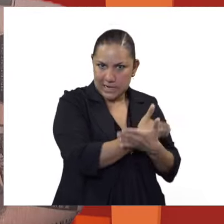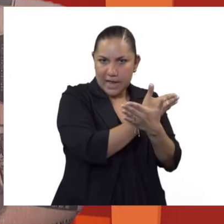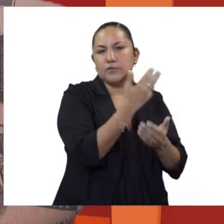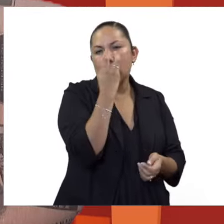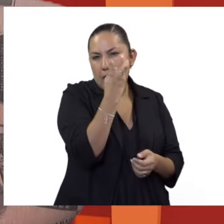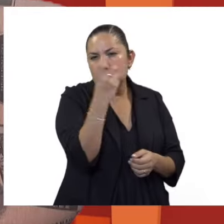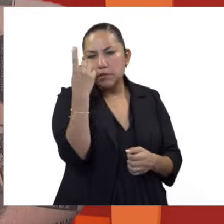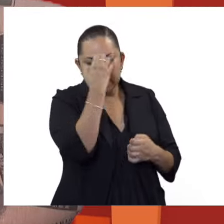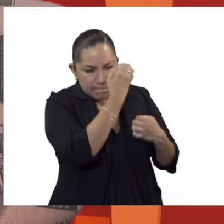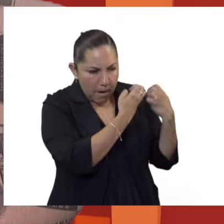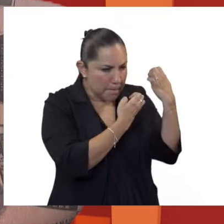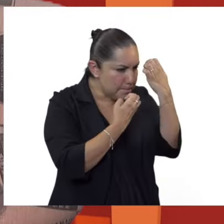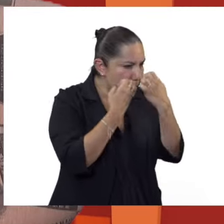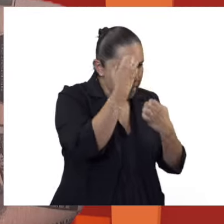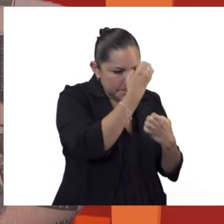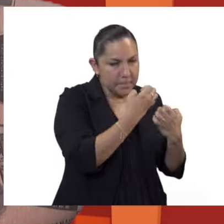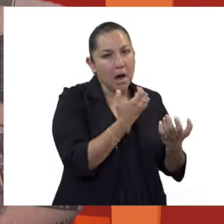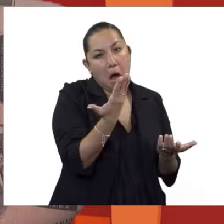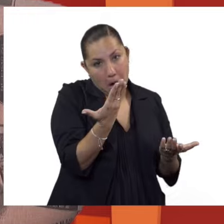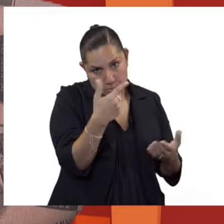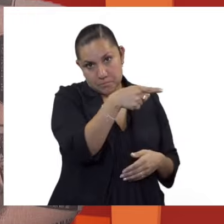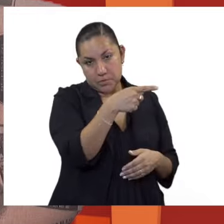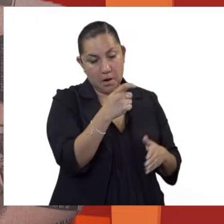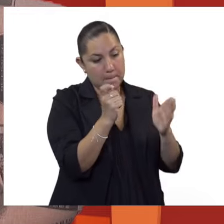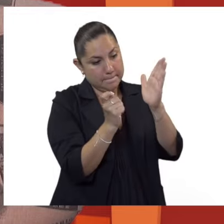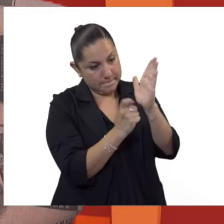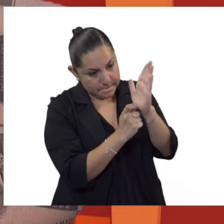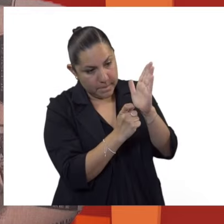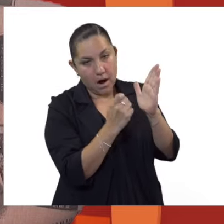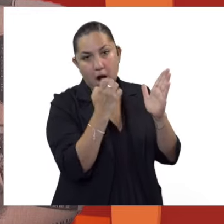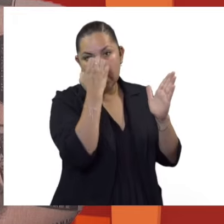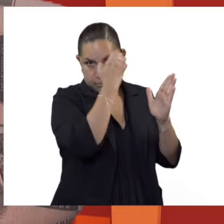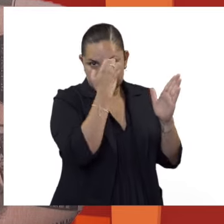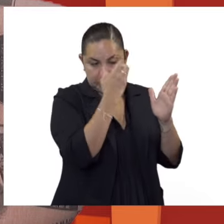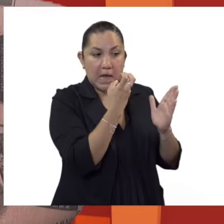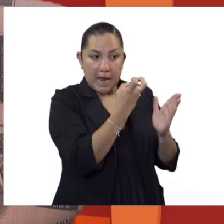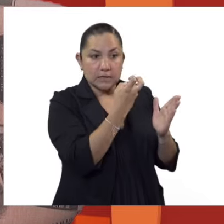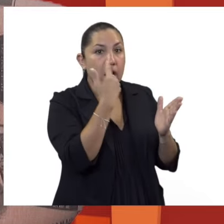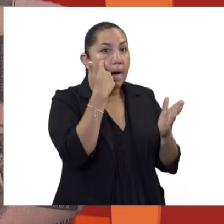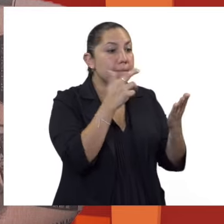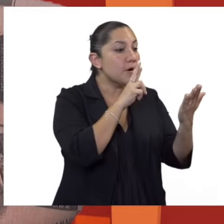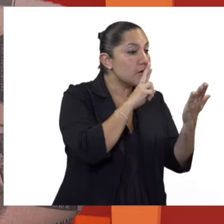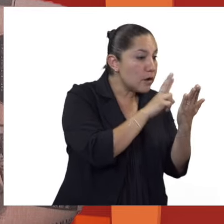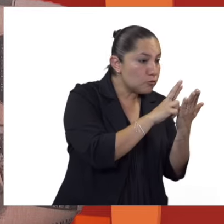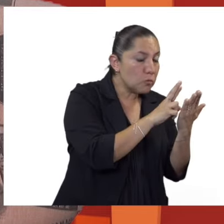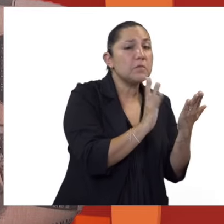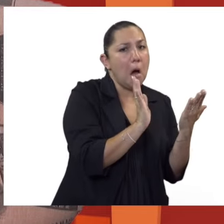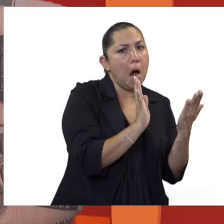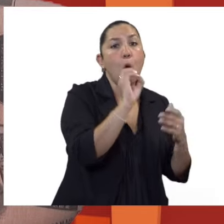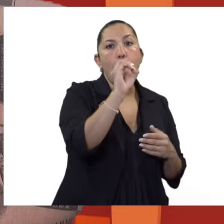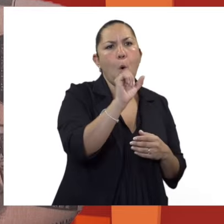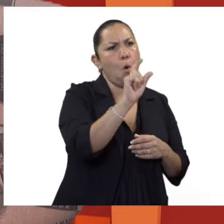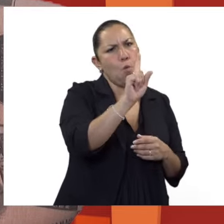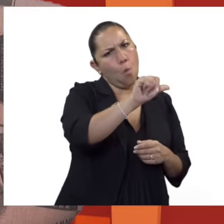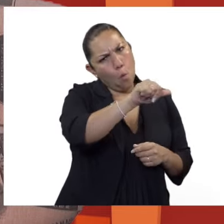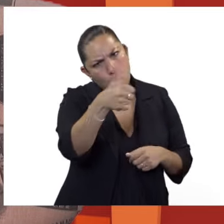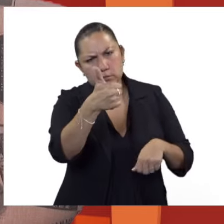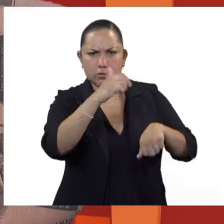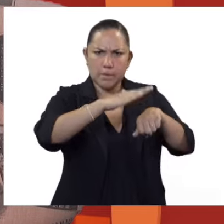este como salga todo quizás se este ordenen se sugieran otra tipo de